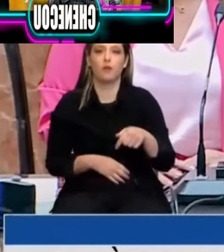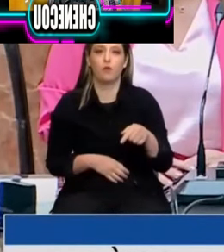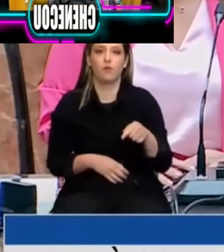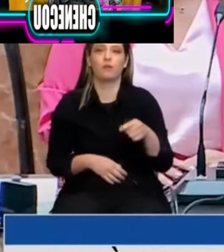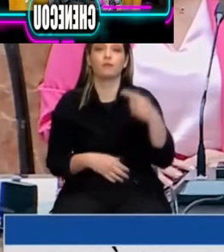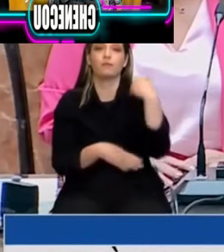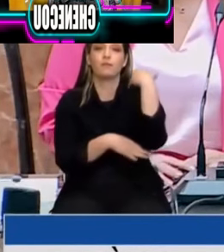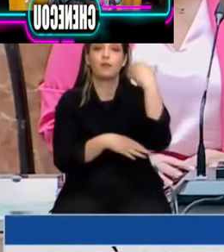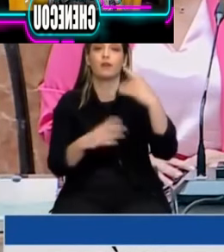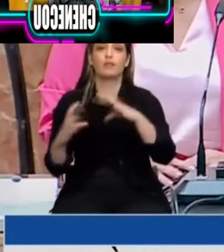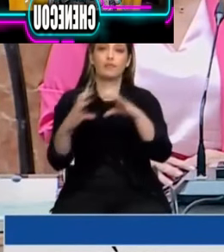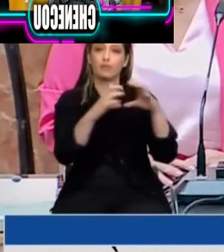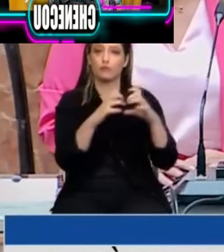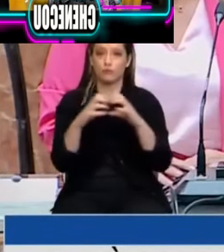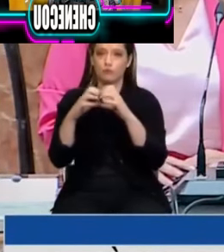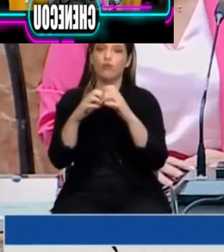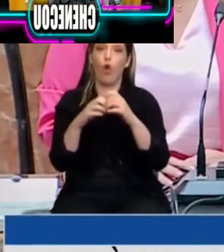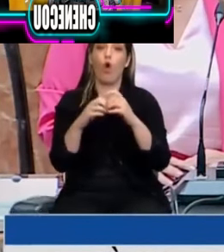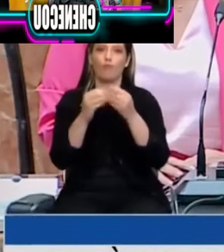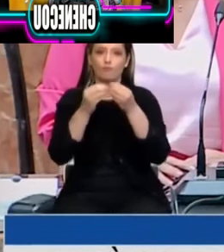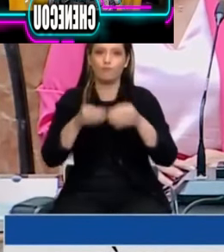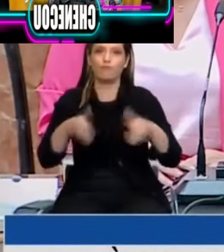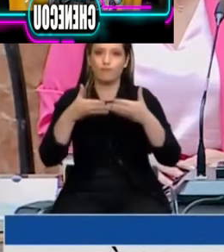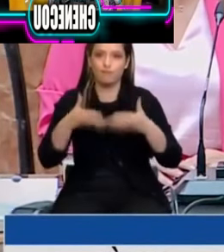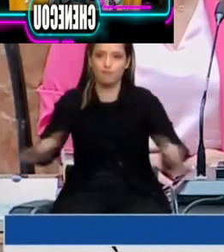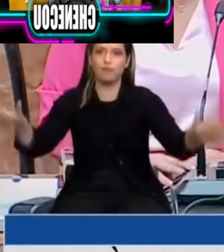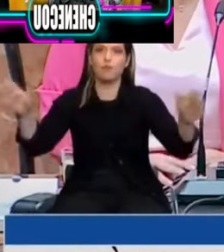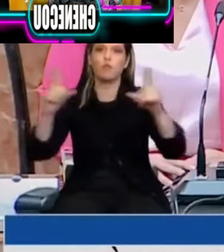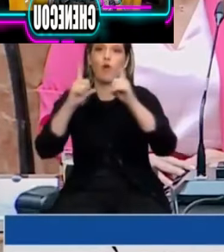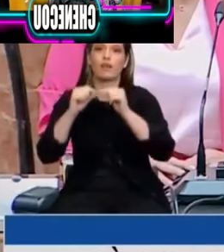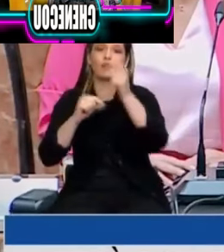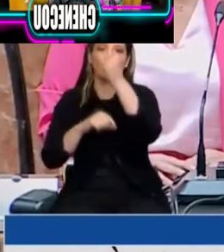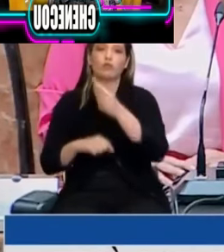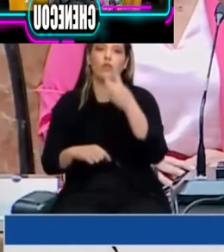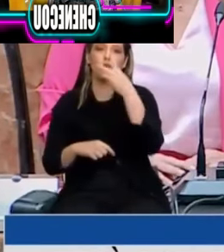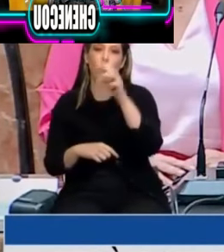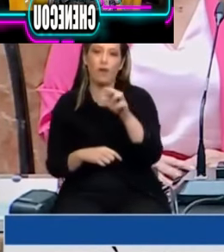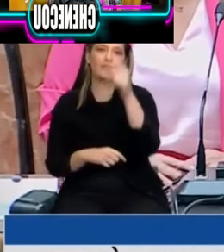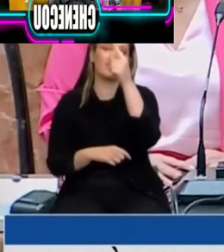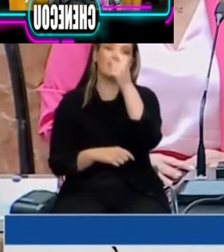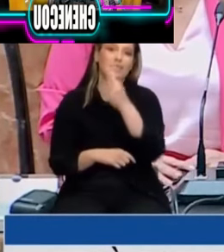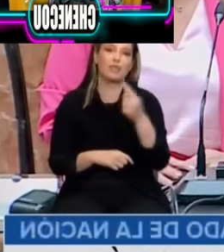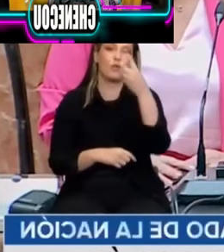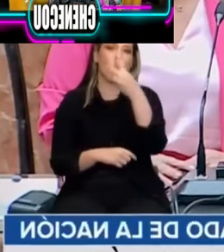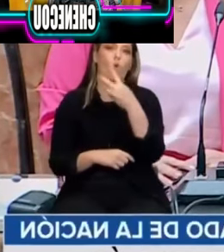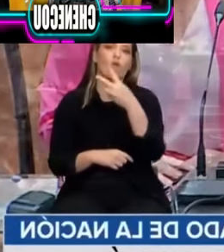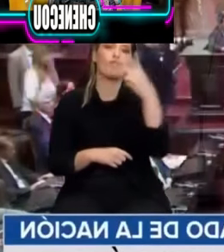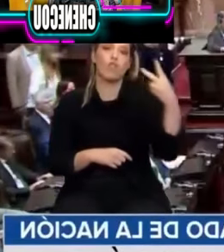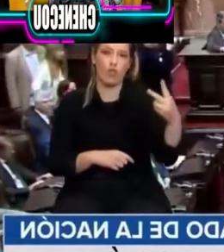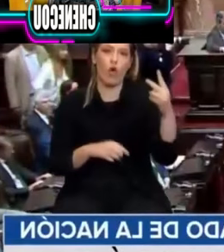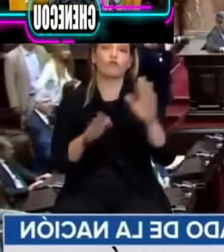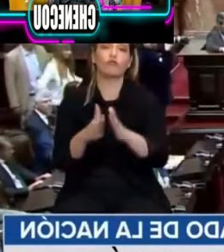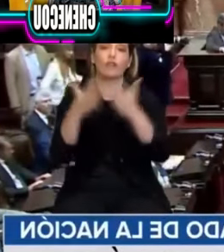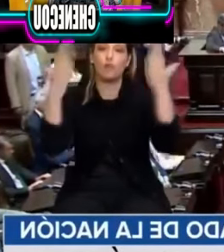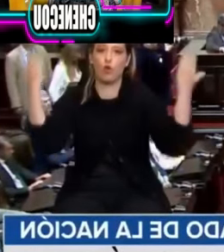de acuerdo a lo que establece el artículo 120 y 122